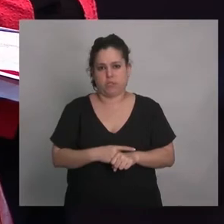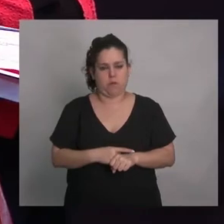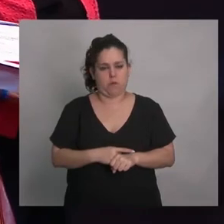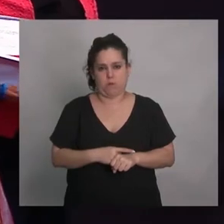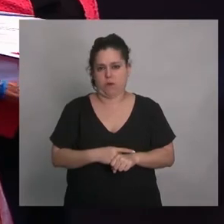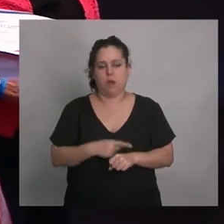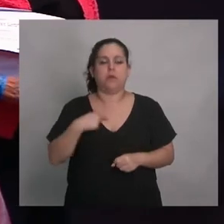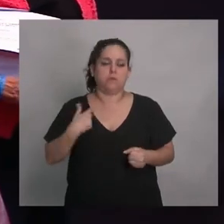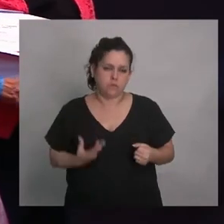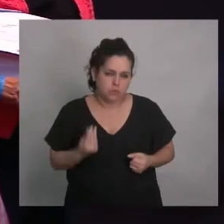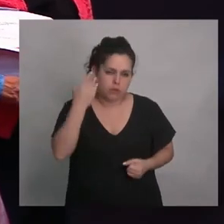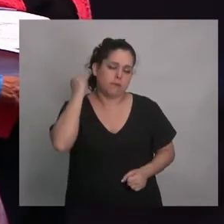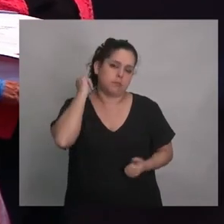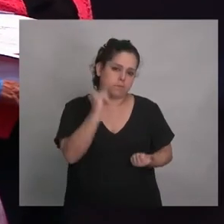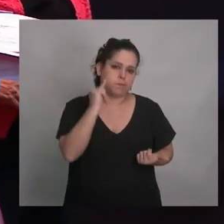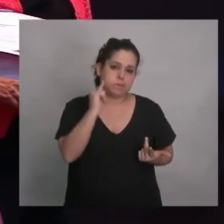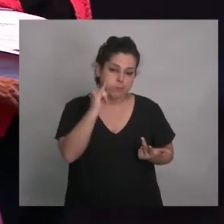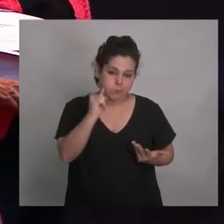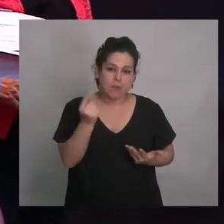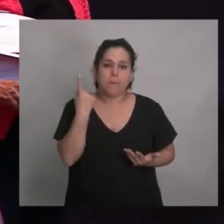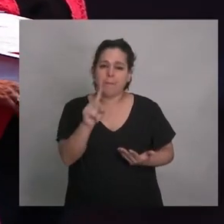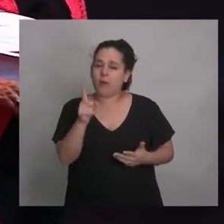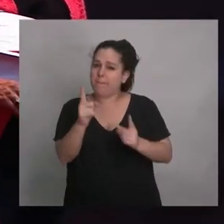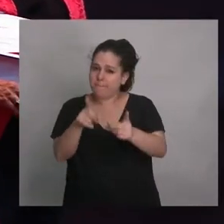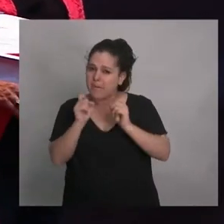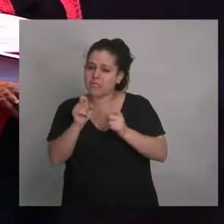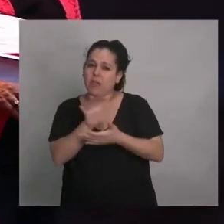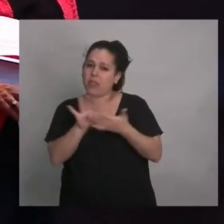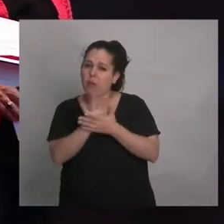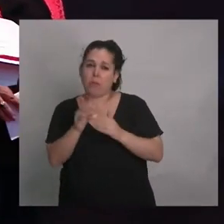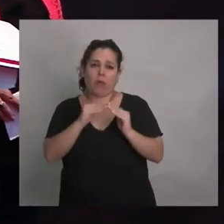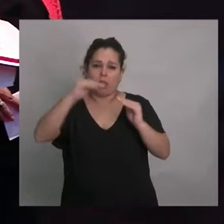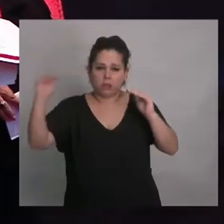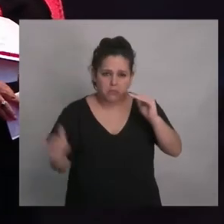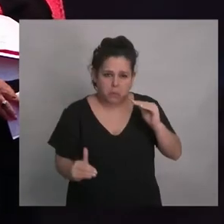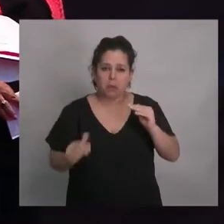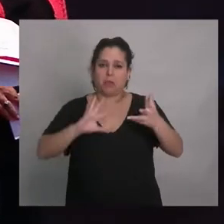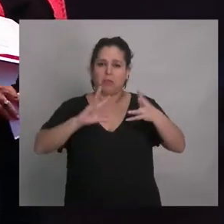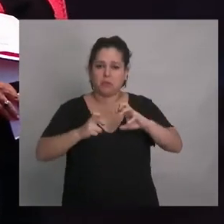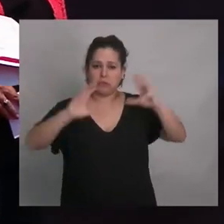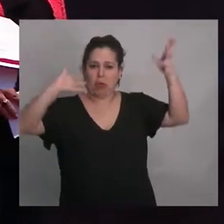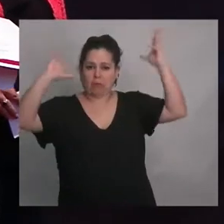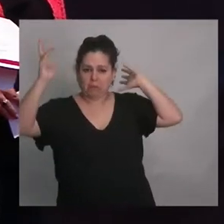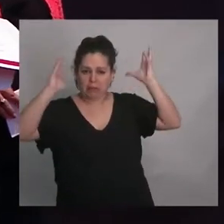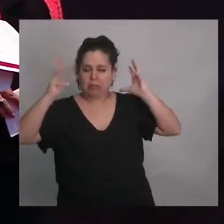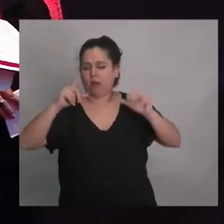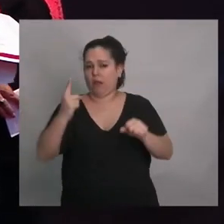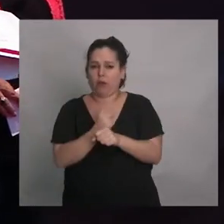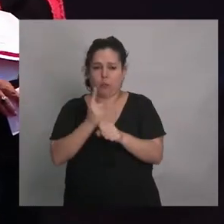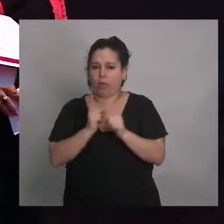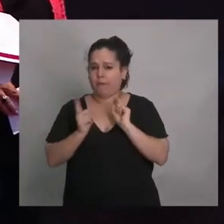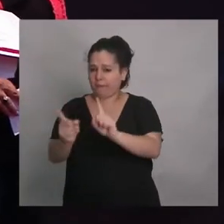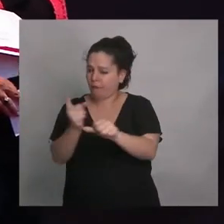una y otra vez sesgo recesivo desigualdad destrucción ambiental no puede continuar